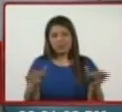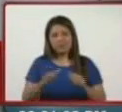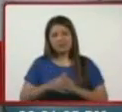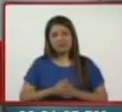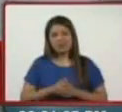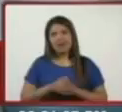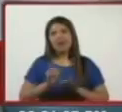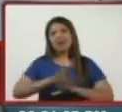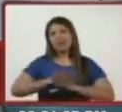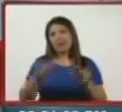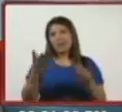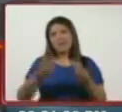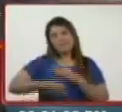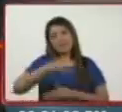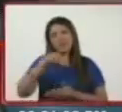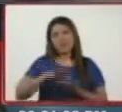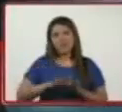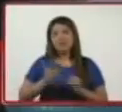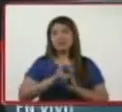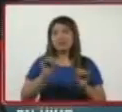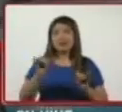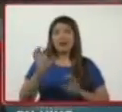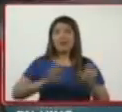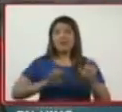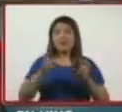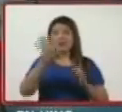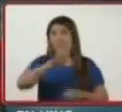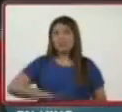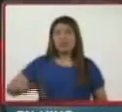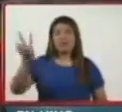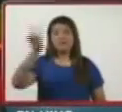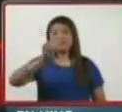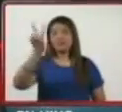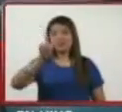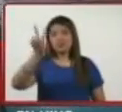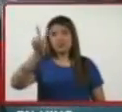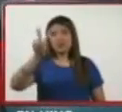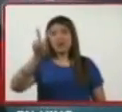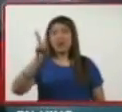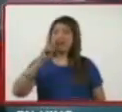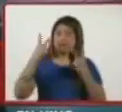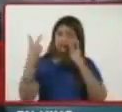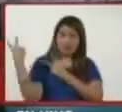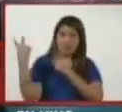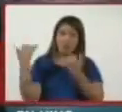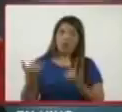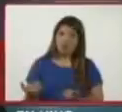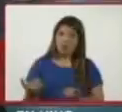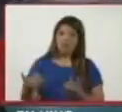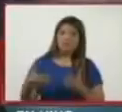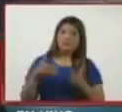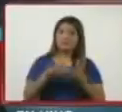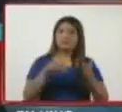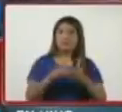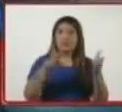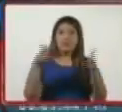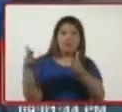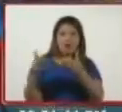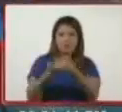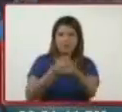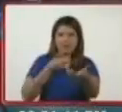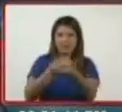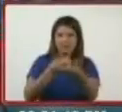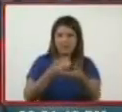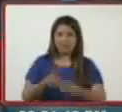los muertos. Ya hemos tenido un balance en el país, bueno, que donde estamos apreciando que nos están atacando con armas de fuego.